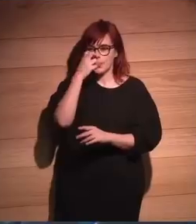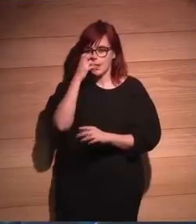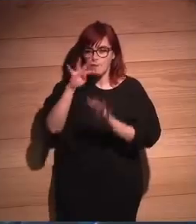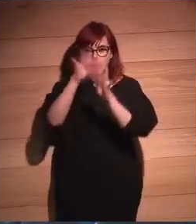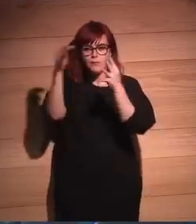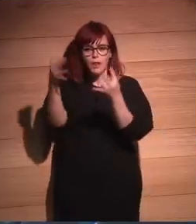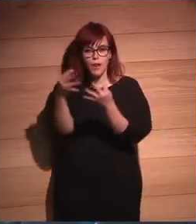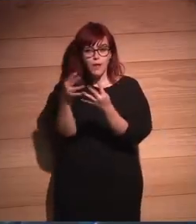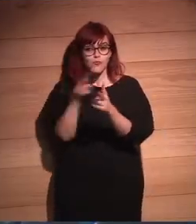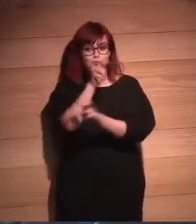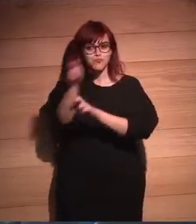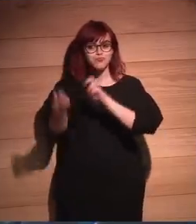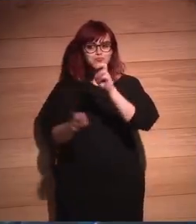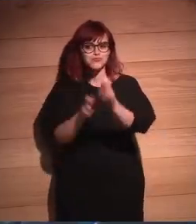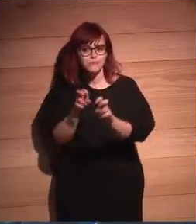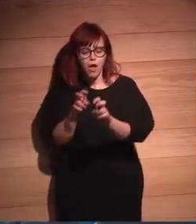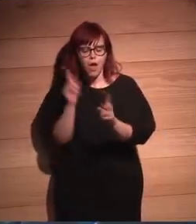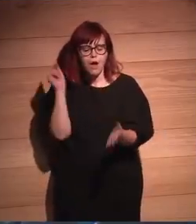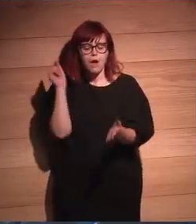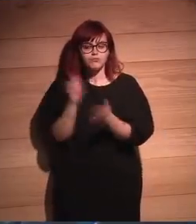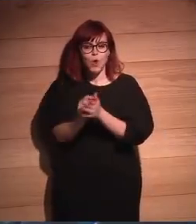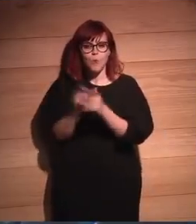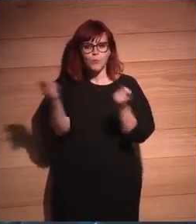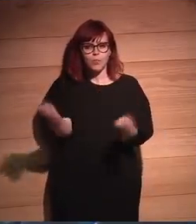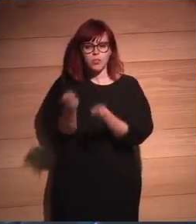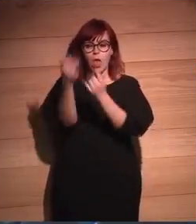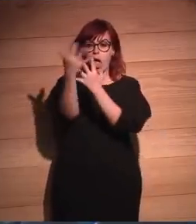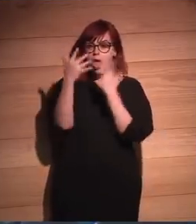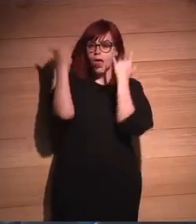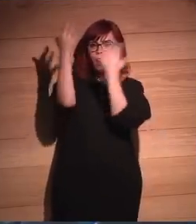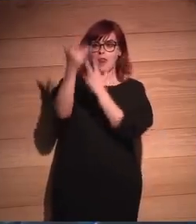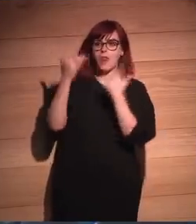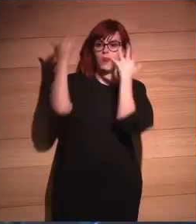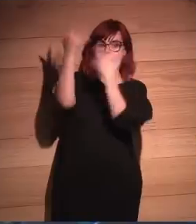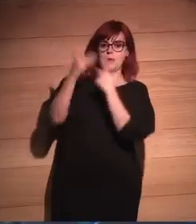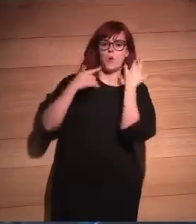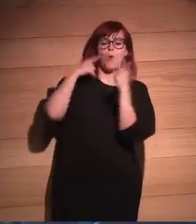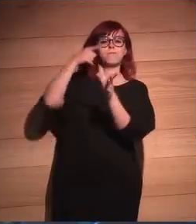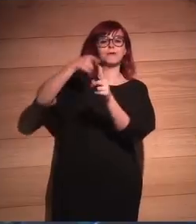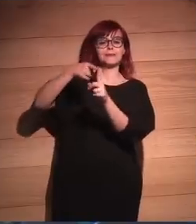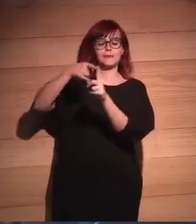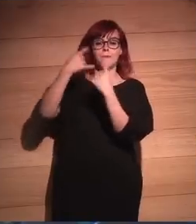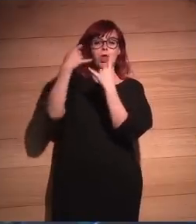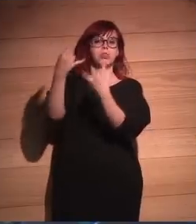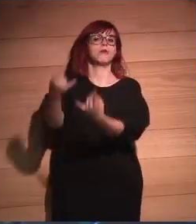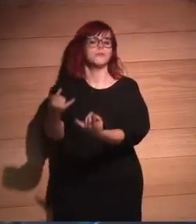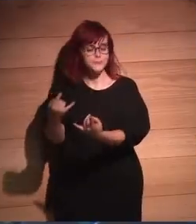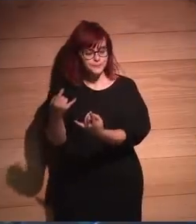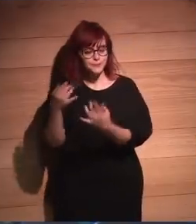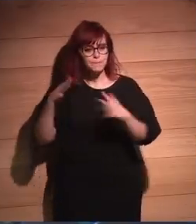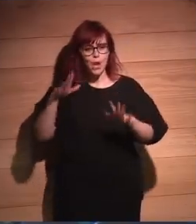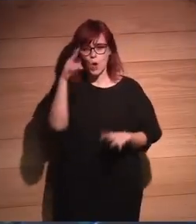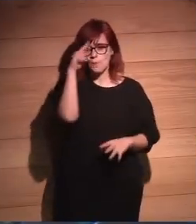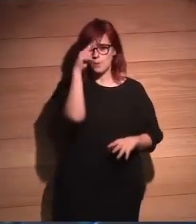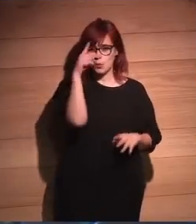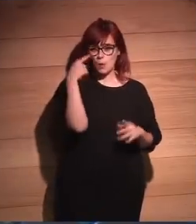con estímulos para acabar de atraparlo dentro de, digamos, dentro de ese circuito. Pero a mí lo que más me preocupa